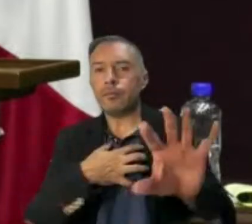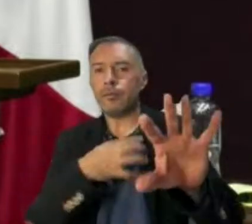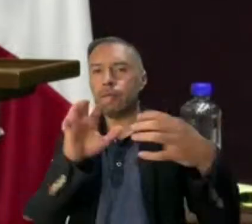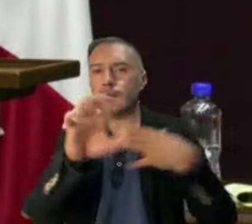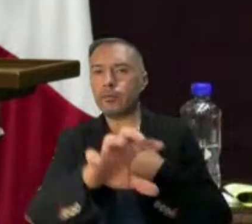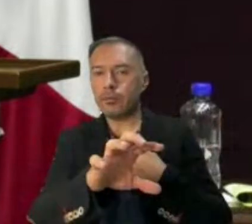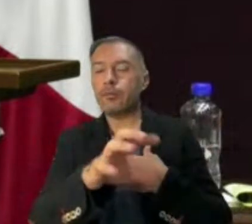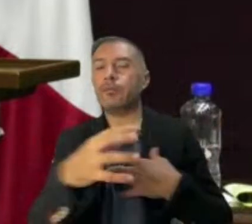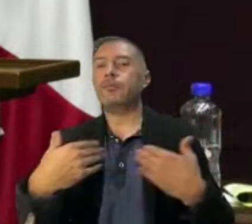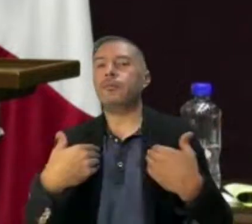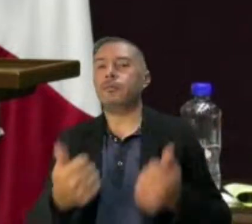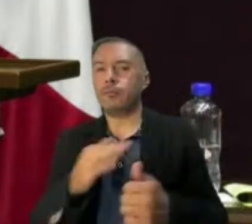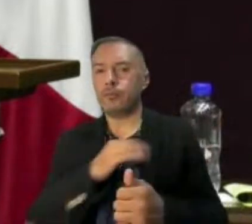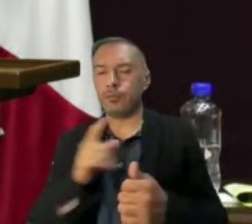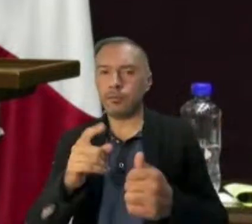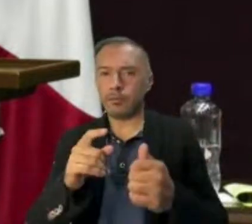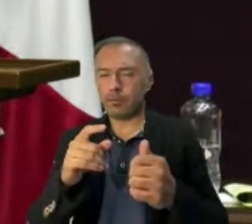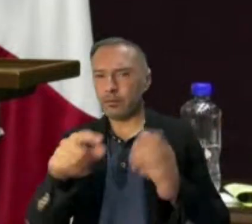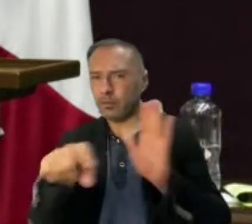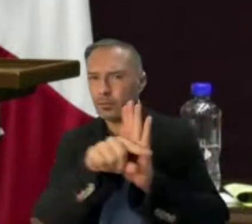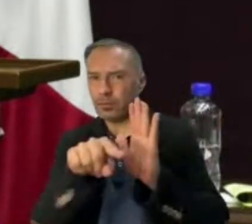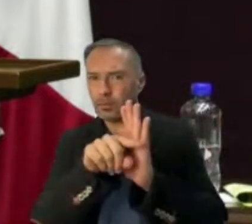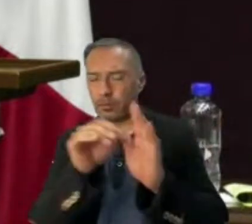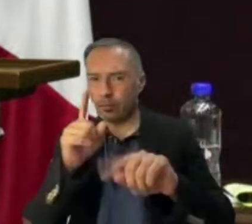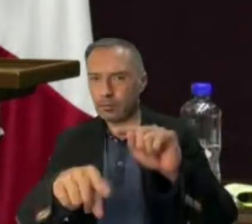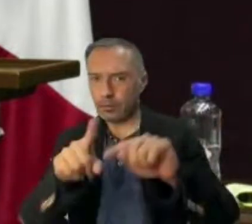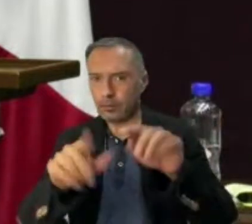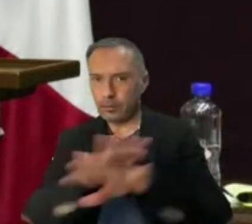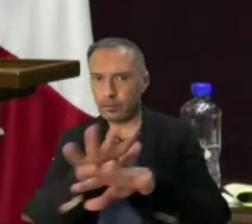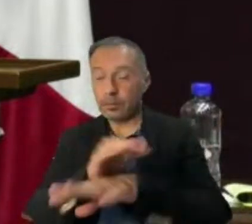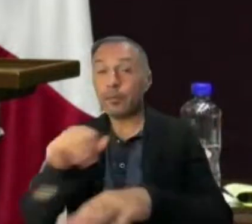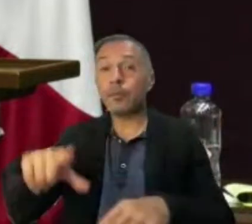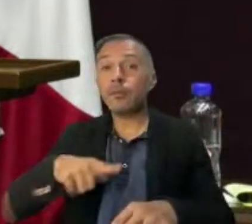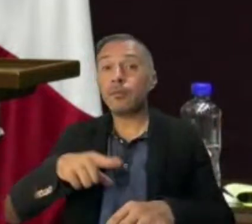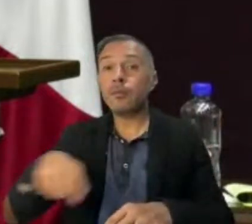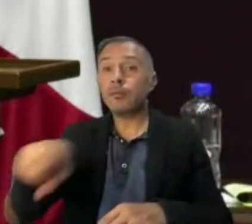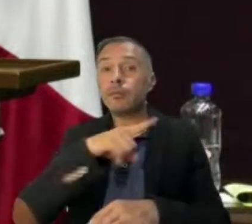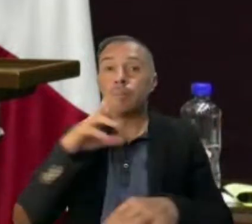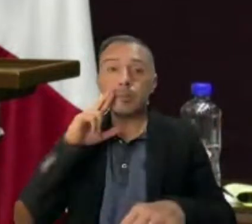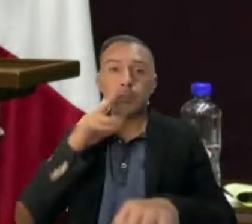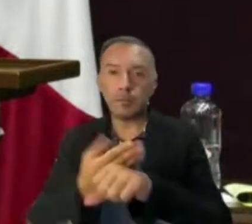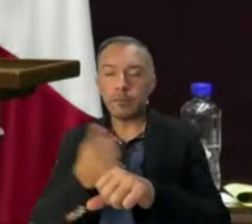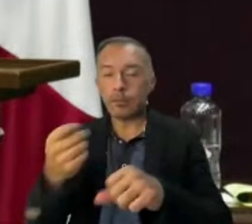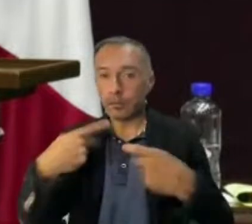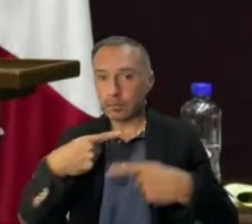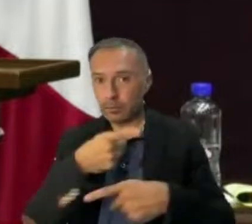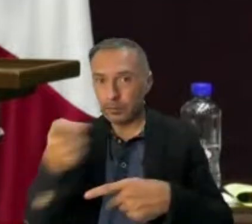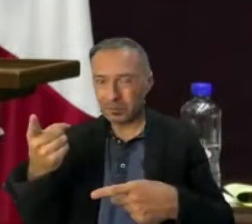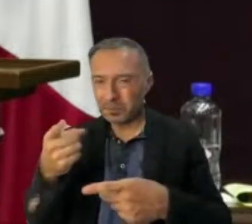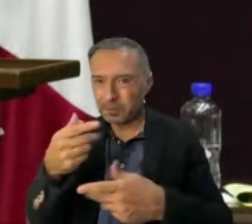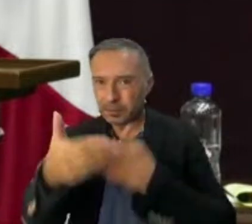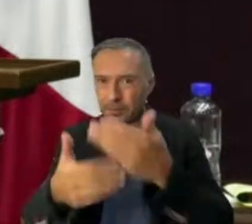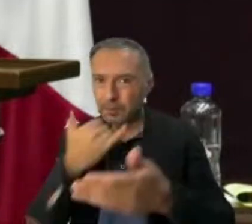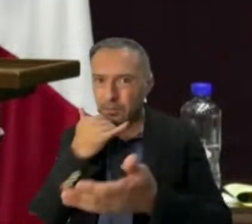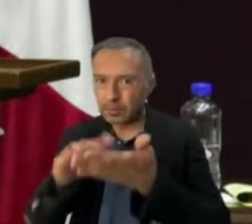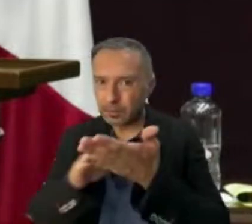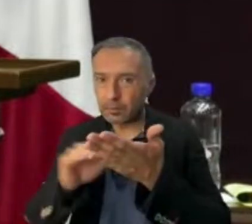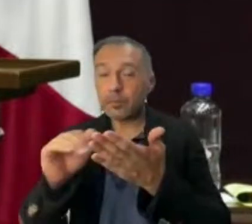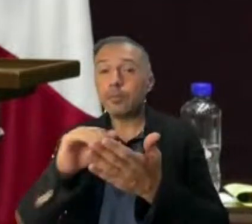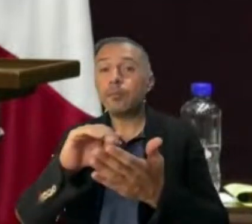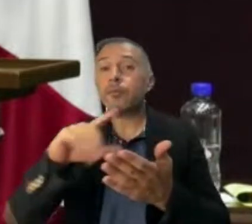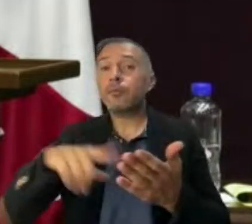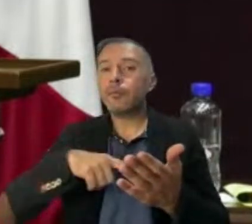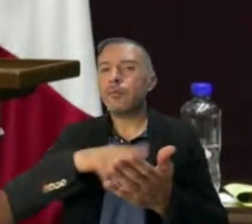estigma asociado. El Estado puede ayudar a las víctimas de reparación del daño y sus familias a través de programas sociales que aborden sus